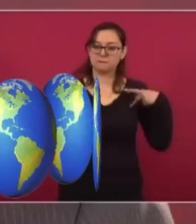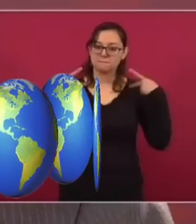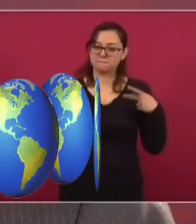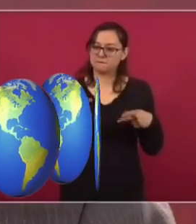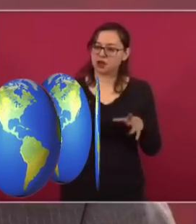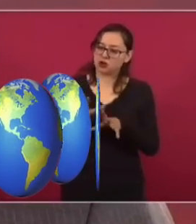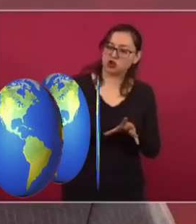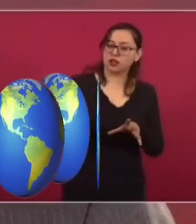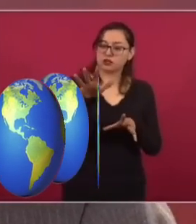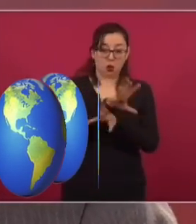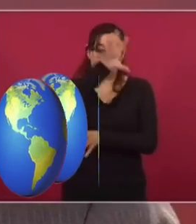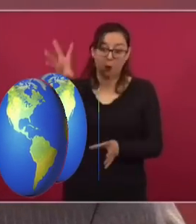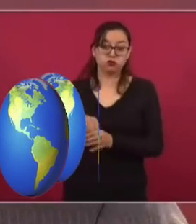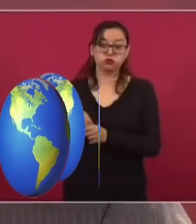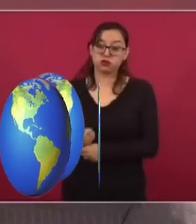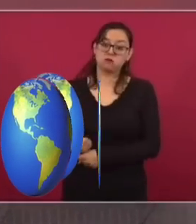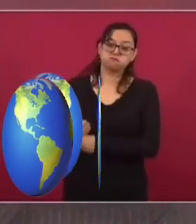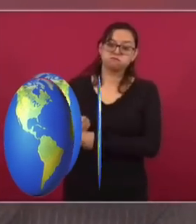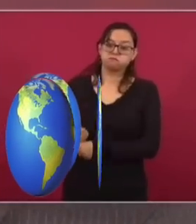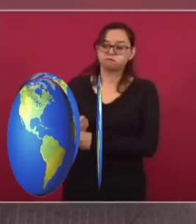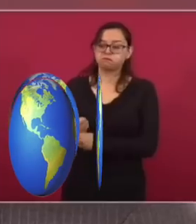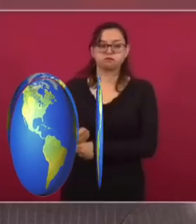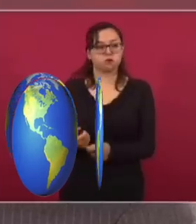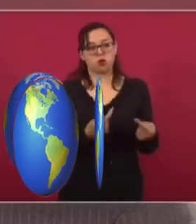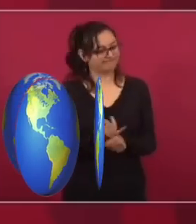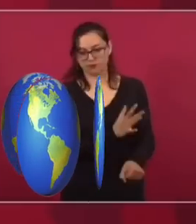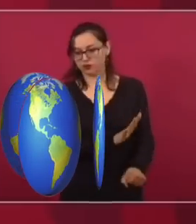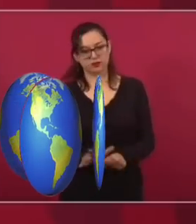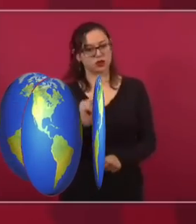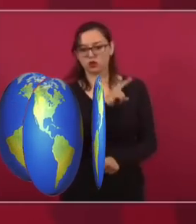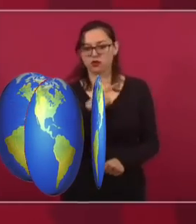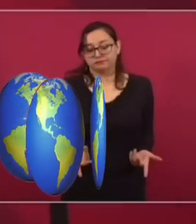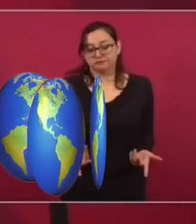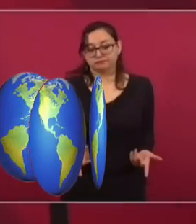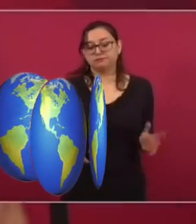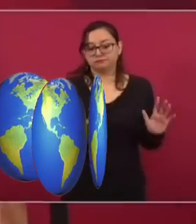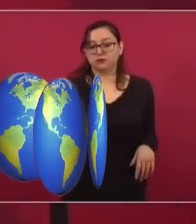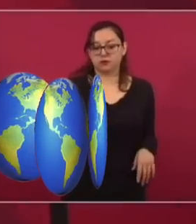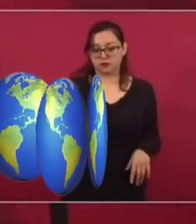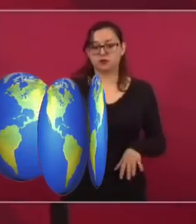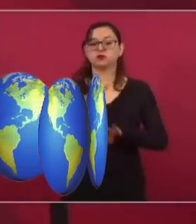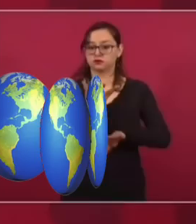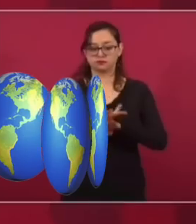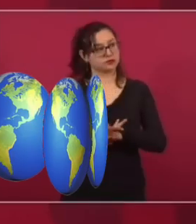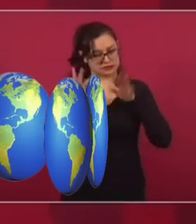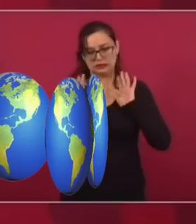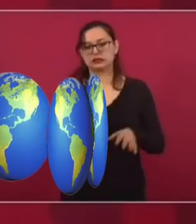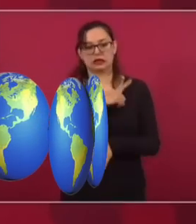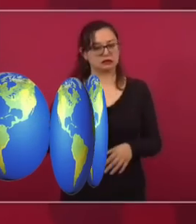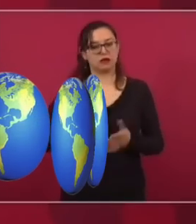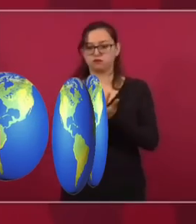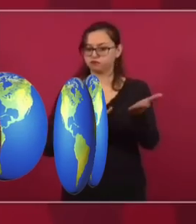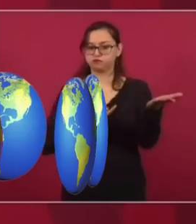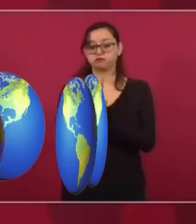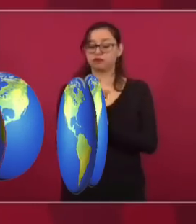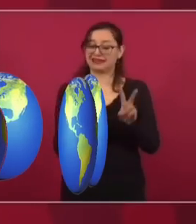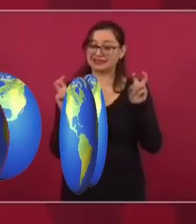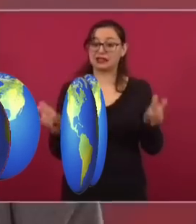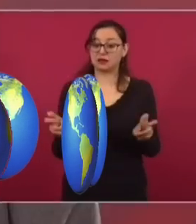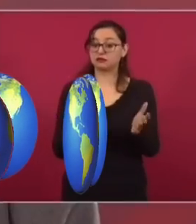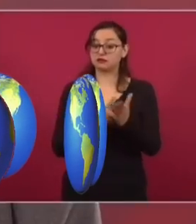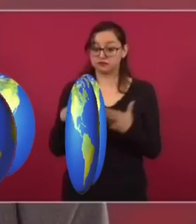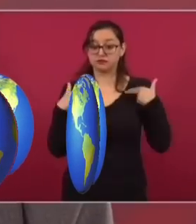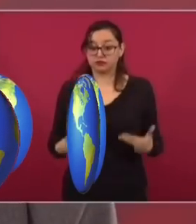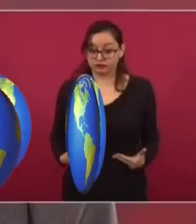pueblo, todo un pueblo, por el interés de un grupo. Entonces, el gobierno de Estados Unidos tiene que decidir sobre esto, porque es un asunto de